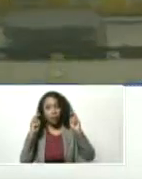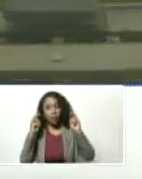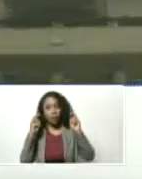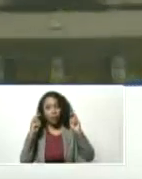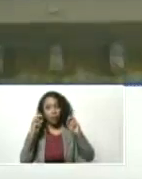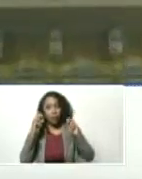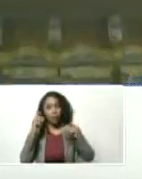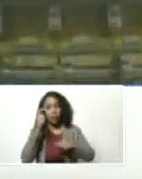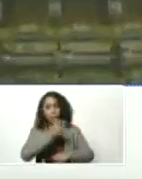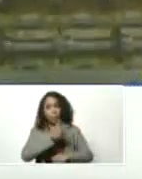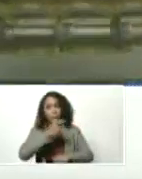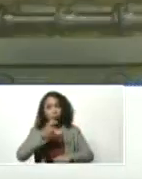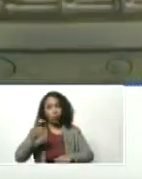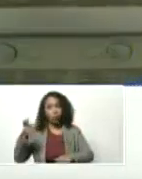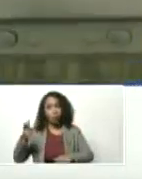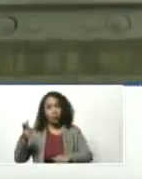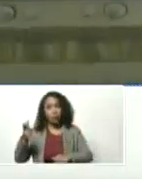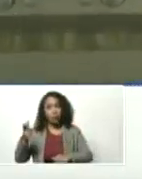ingente